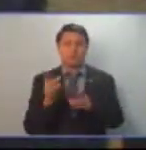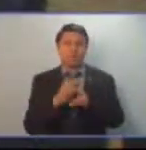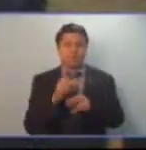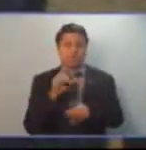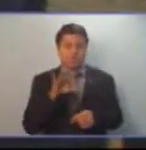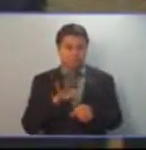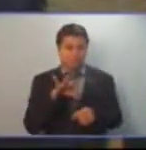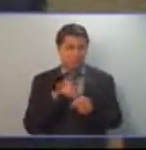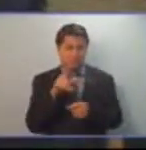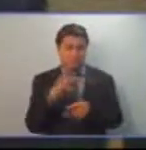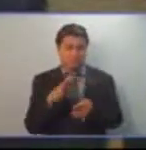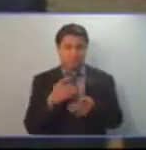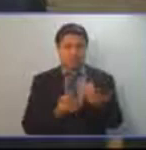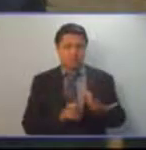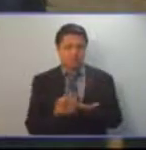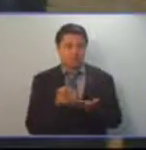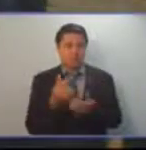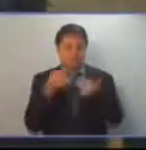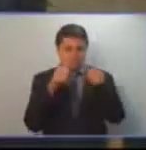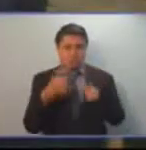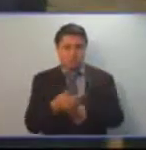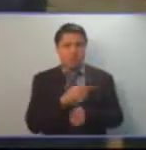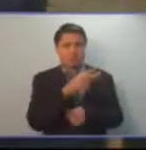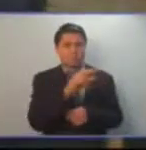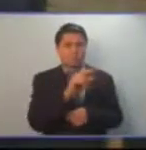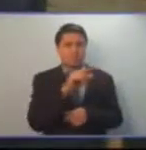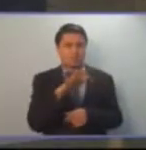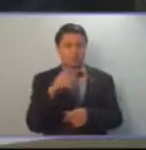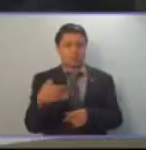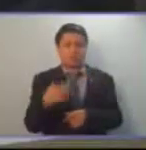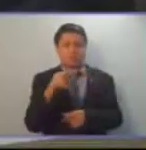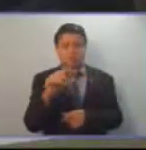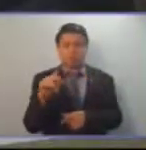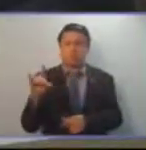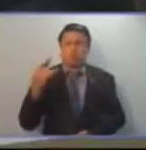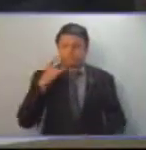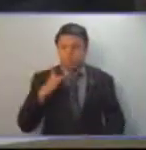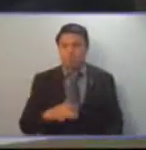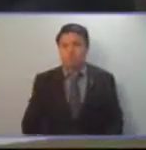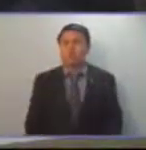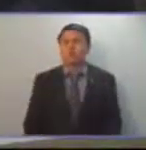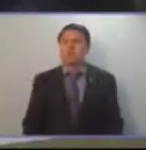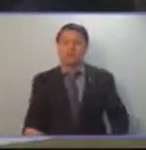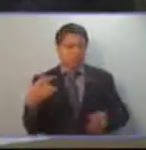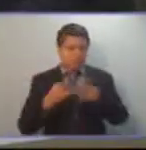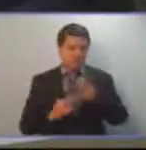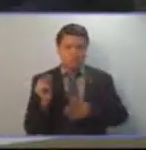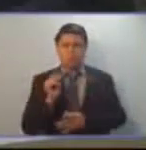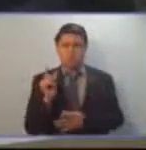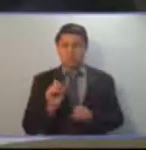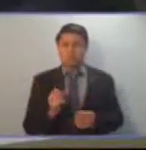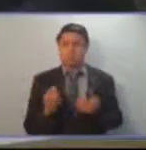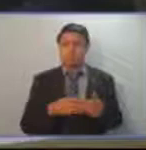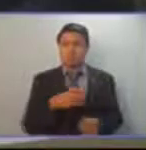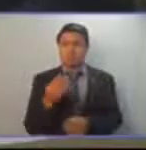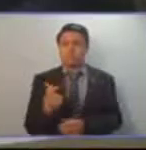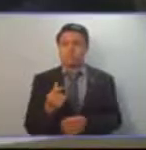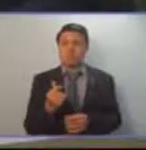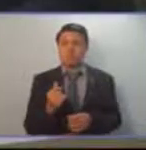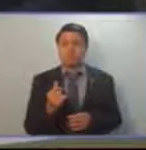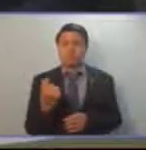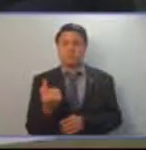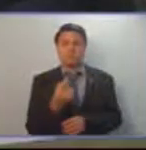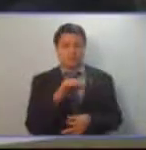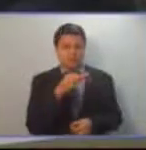preside, aprobadas en la legislatura 2015-2018. Por ejemplo, dice la ley transitoria para facilitar el